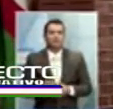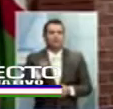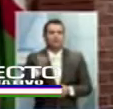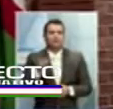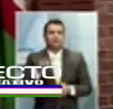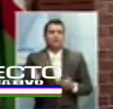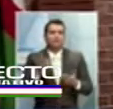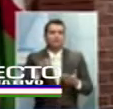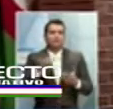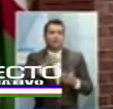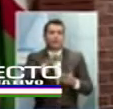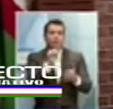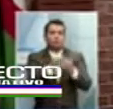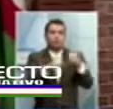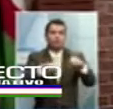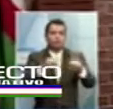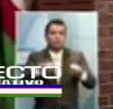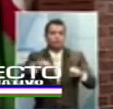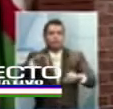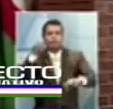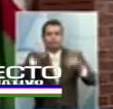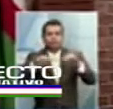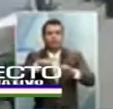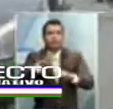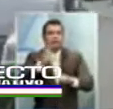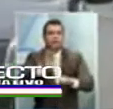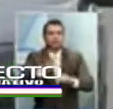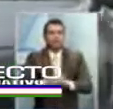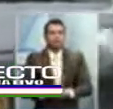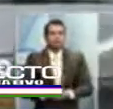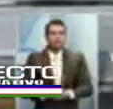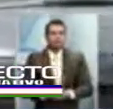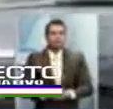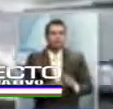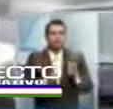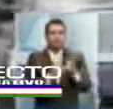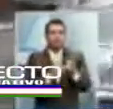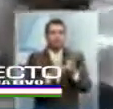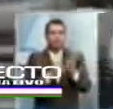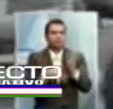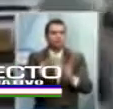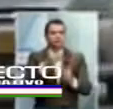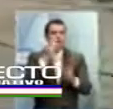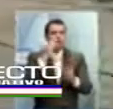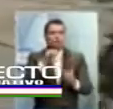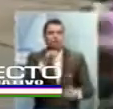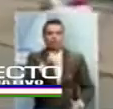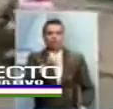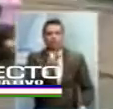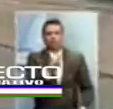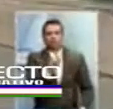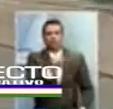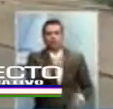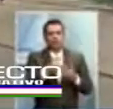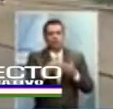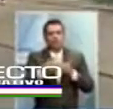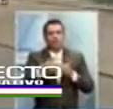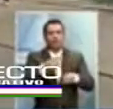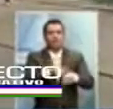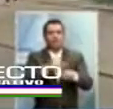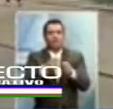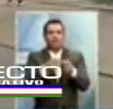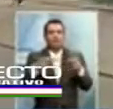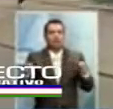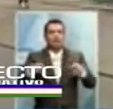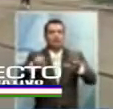muchos delitos en la ciudad, que es el uso del parrillero en motocicleta. Este decreto está vigente a partir del martes 2 de febrero del 2021.